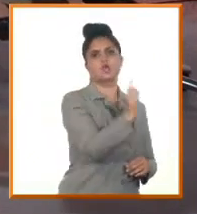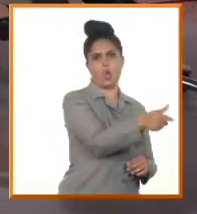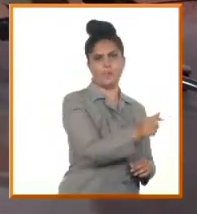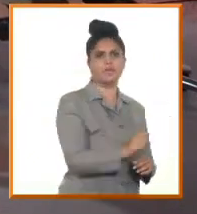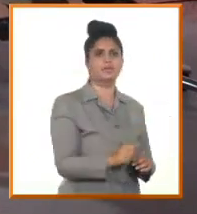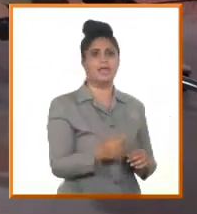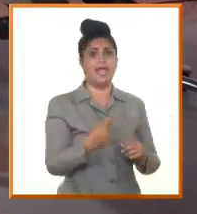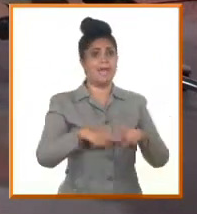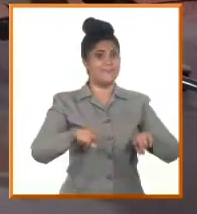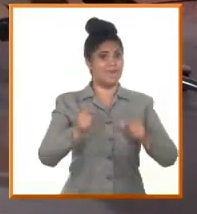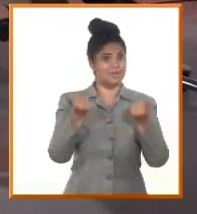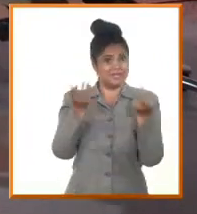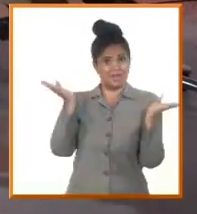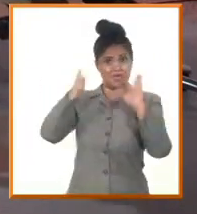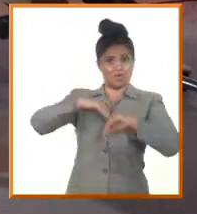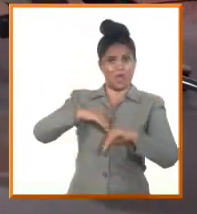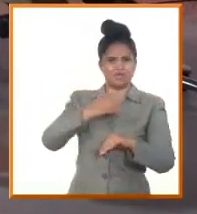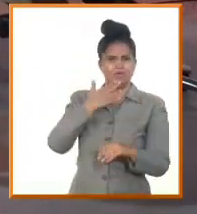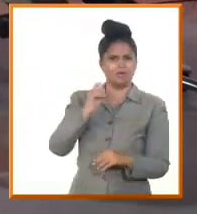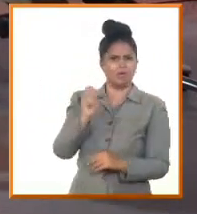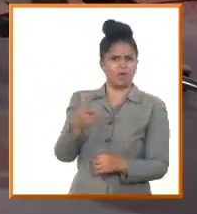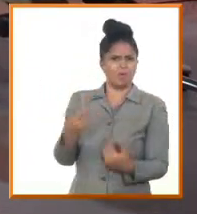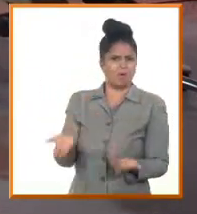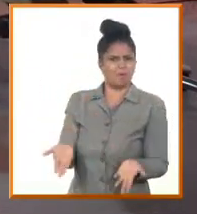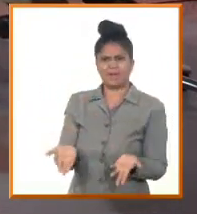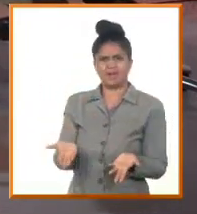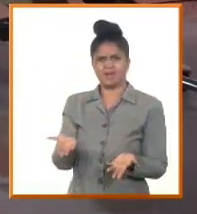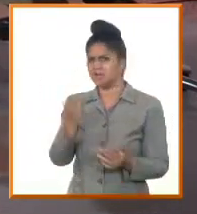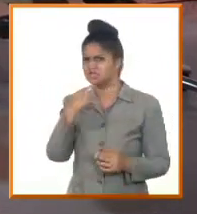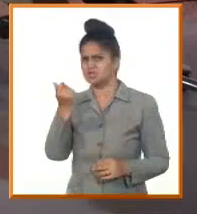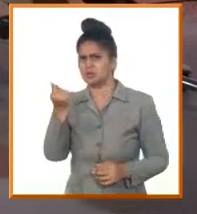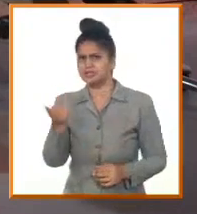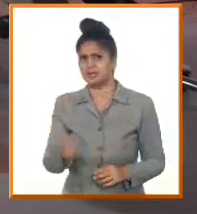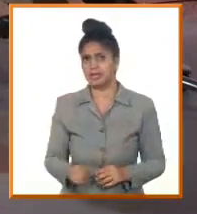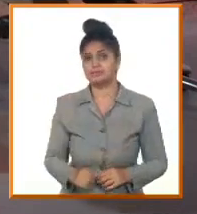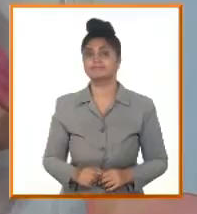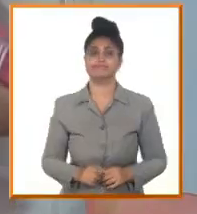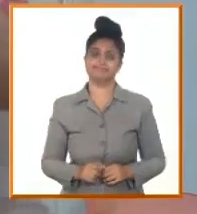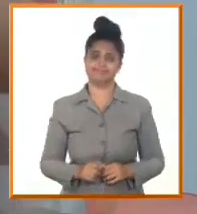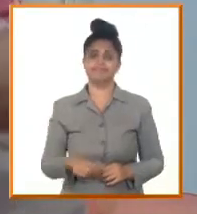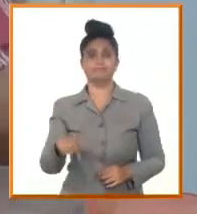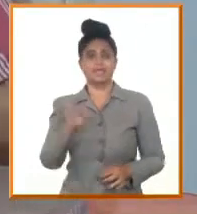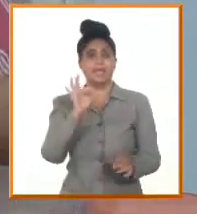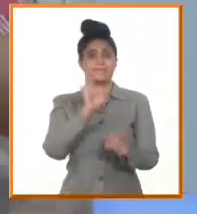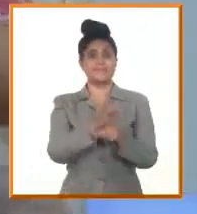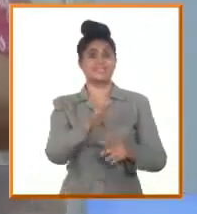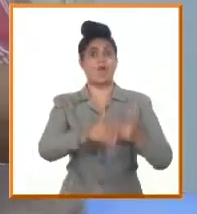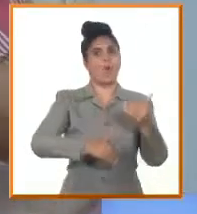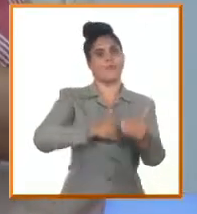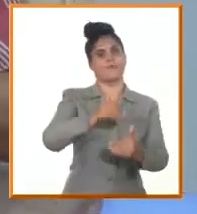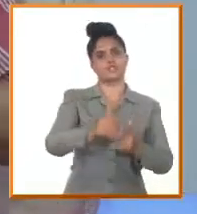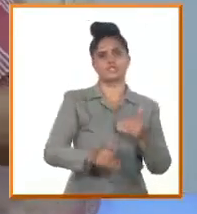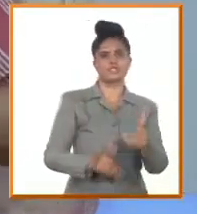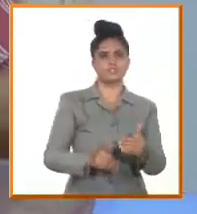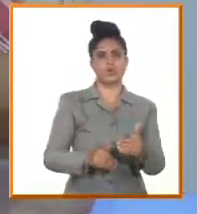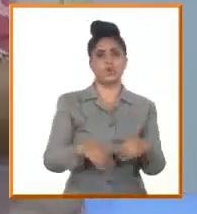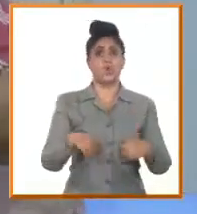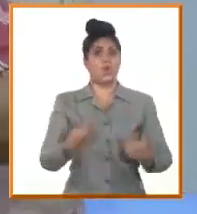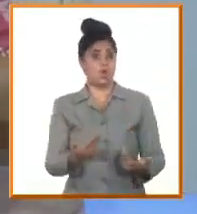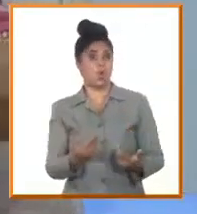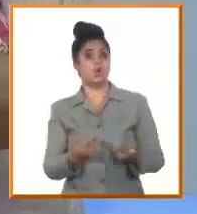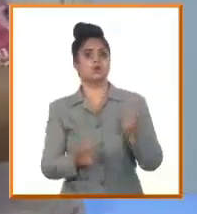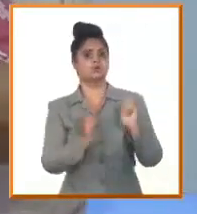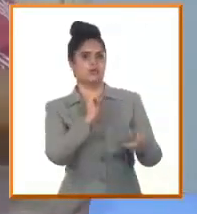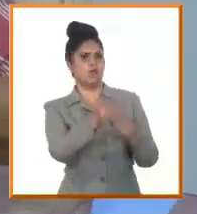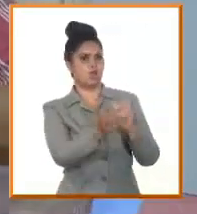es más eficiente usted tendrá mejores condiciones entonces ahí empieza todo un proceso que tiene que ver con el acceso de los